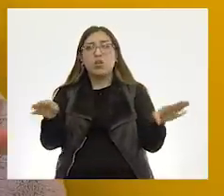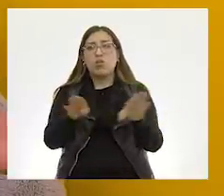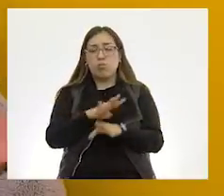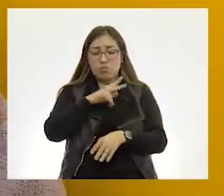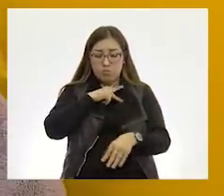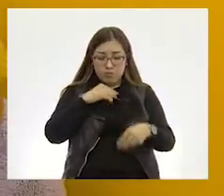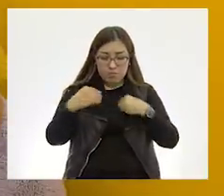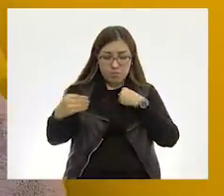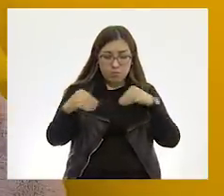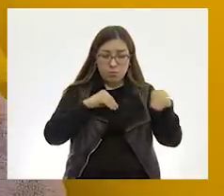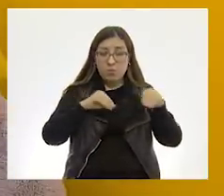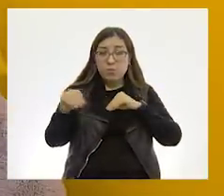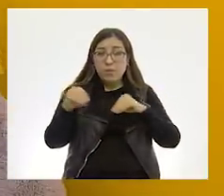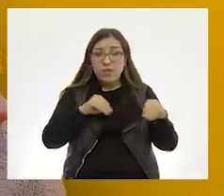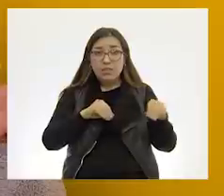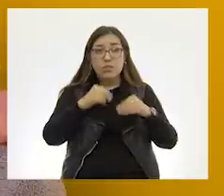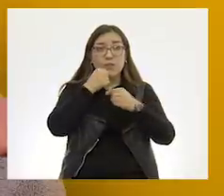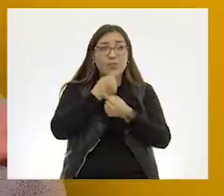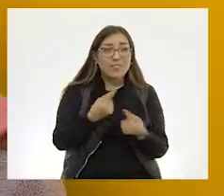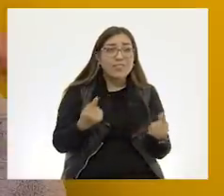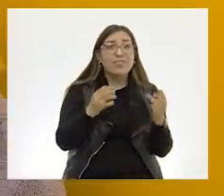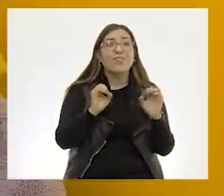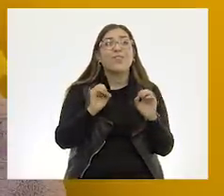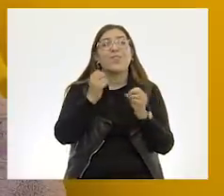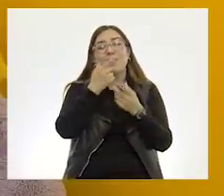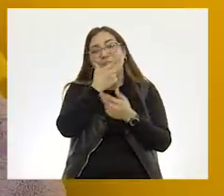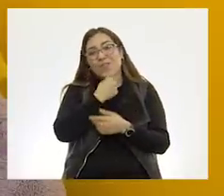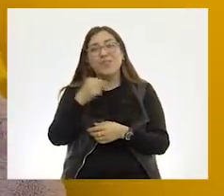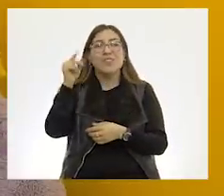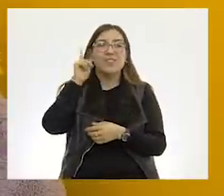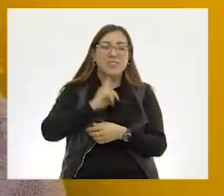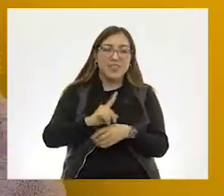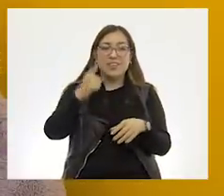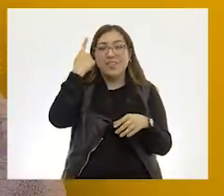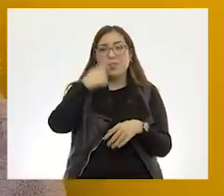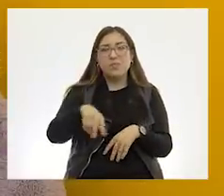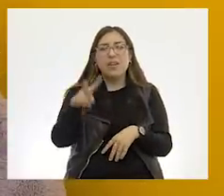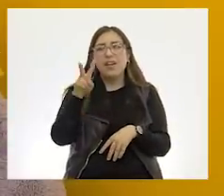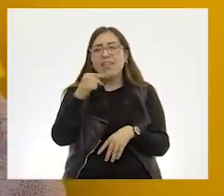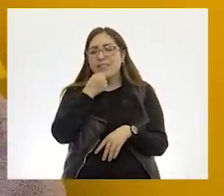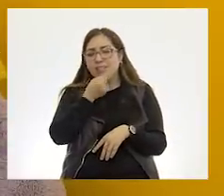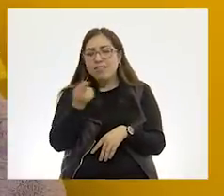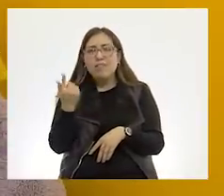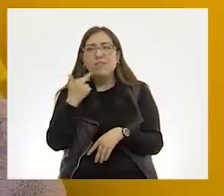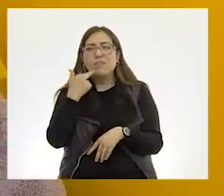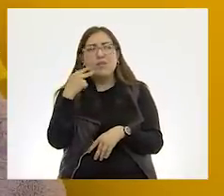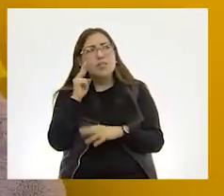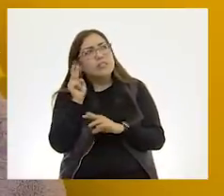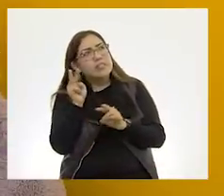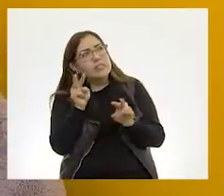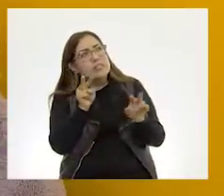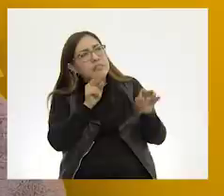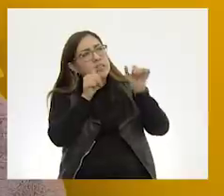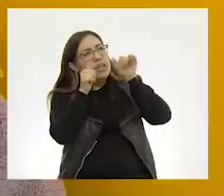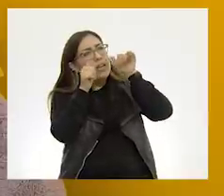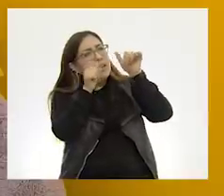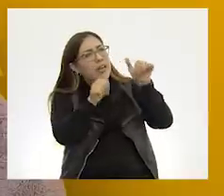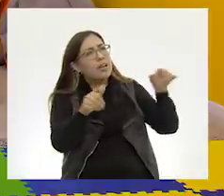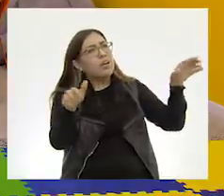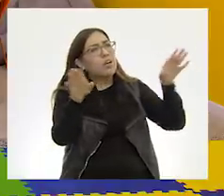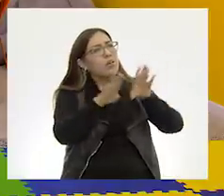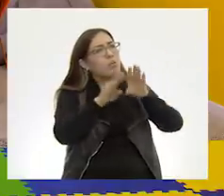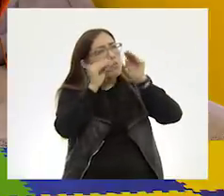propia de la niña o el niño, para dar paso y concentrarse en la observación, la contemplación y la capacidad de